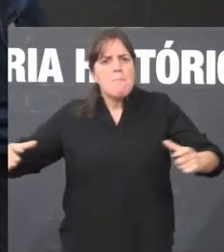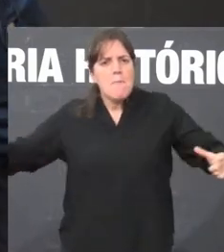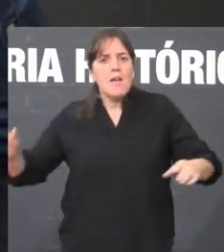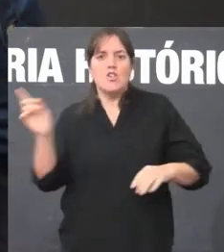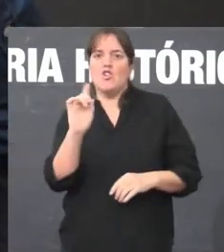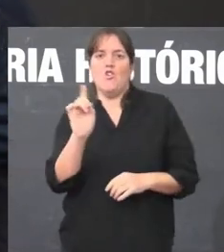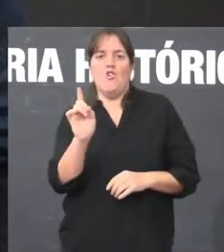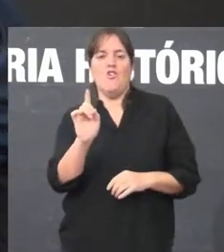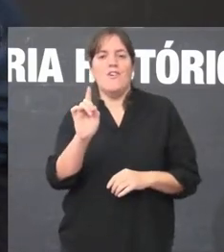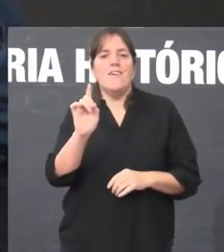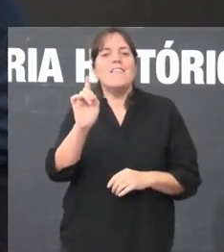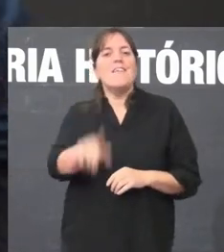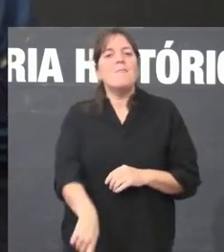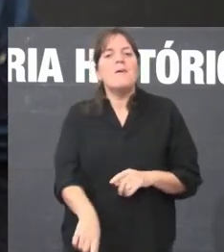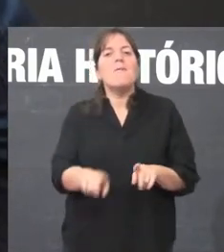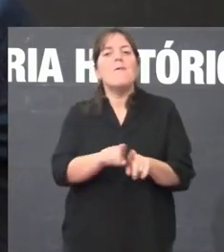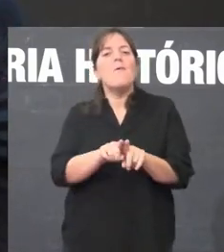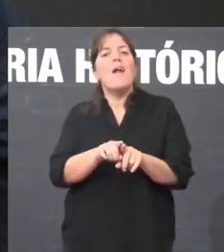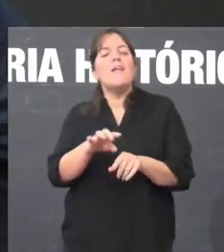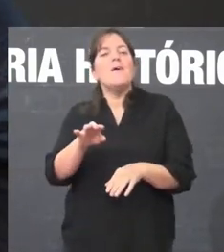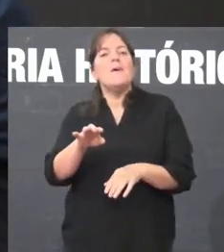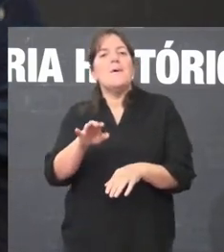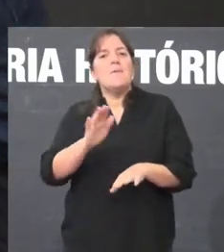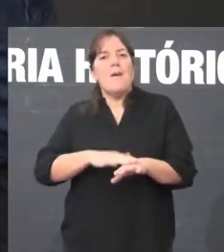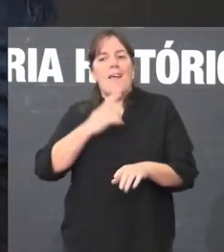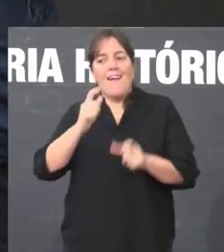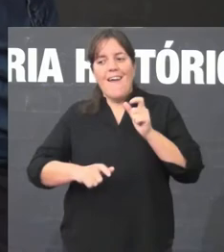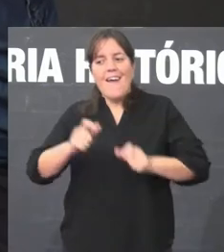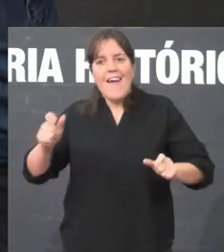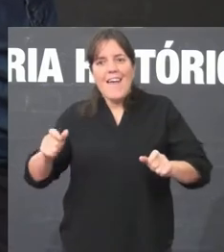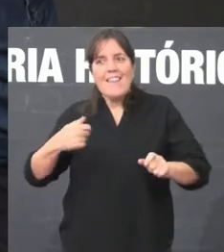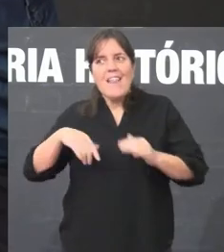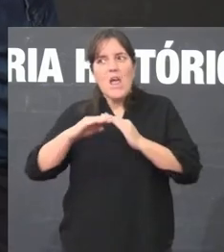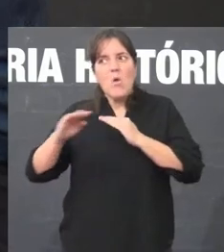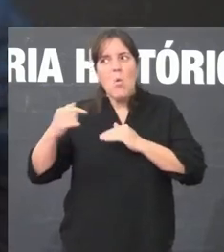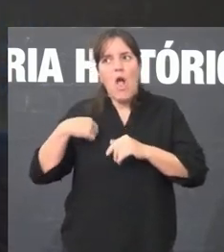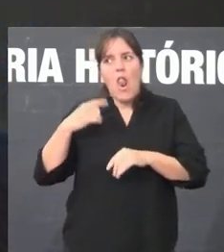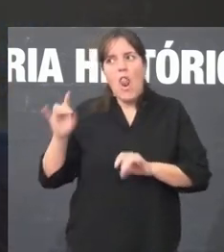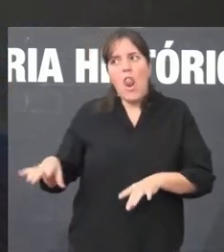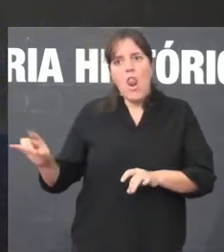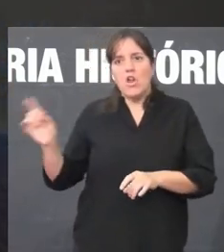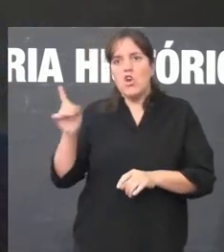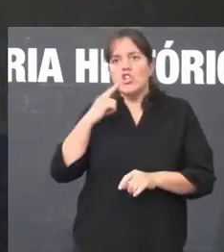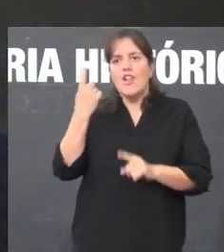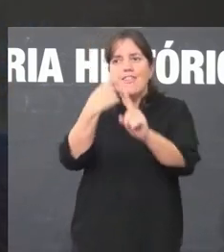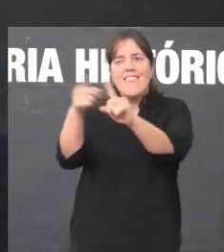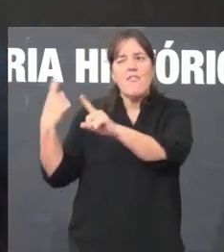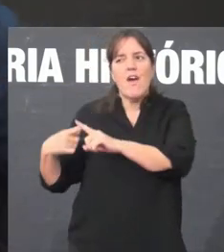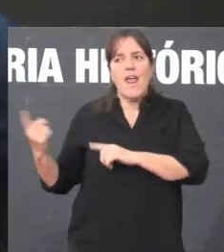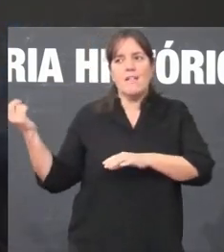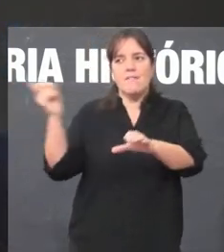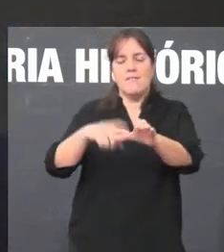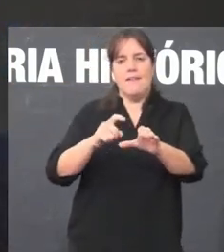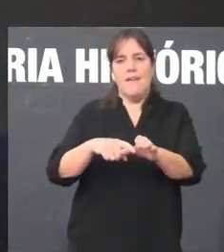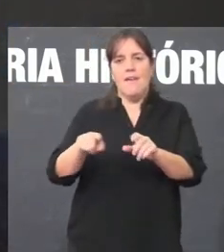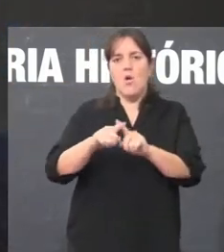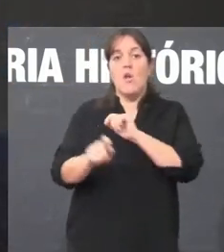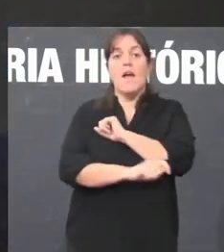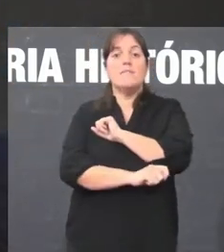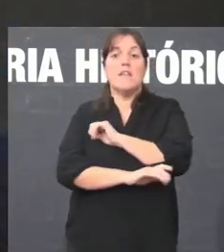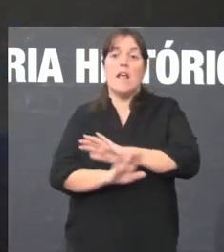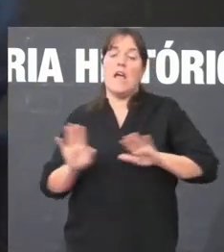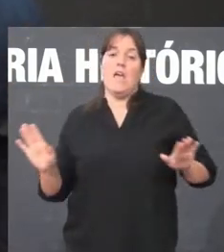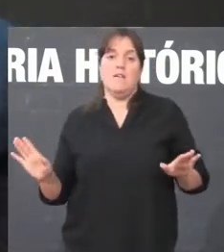todo para que quepamos gente distinta. Esta es nuestra estrategia, que ciertamente,